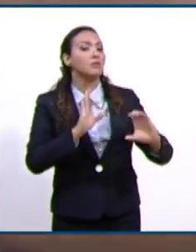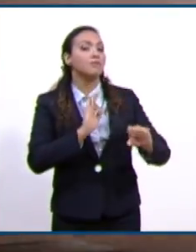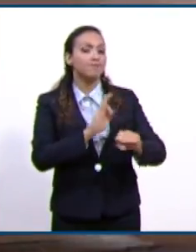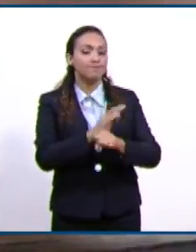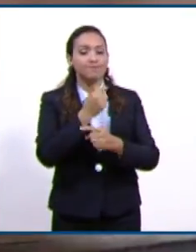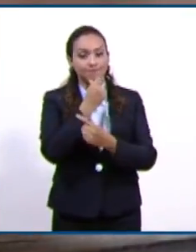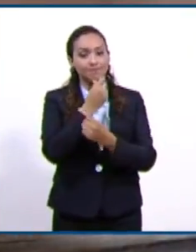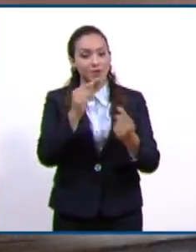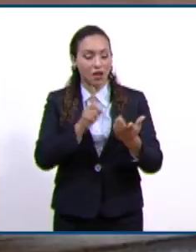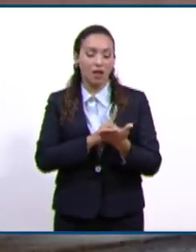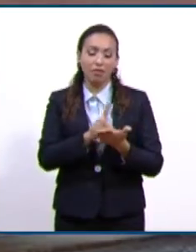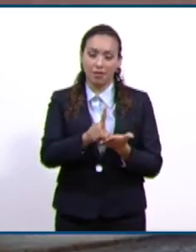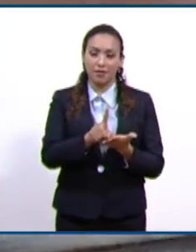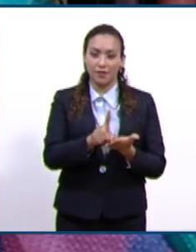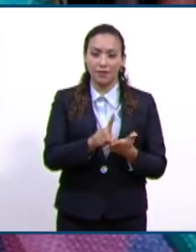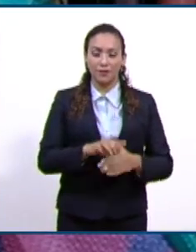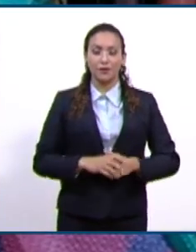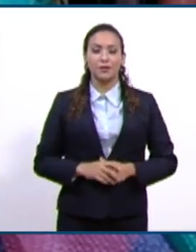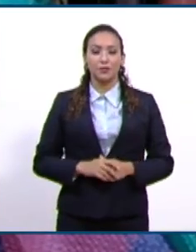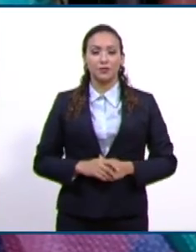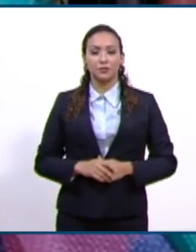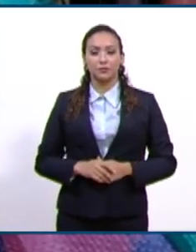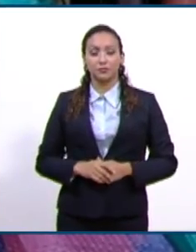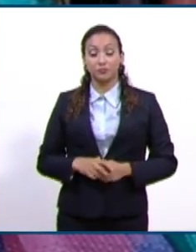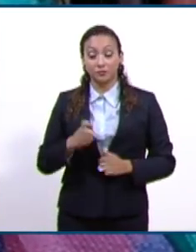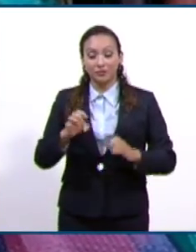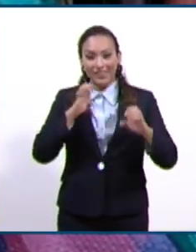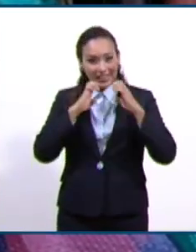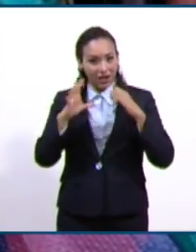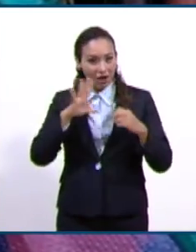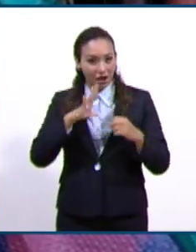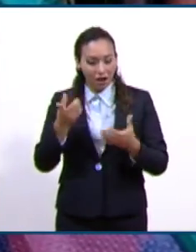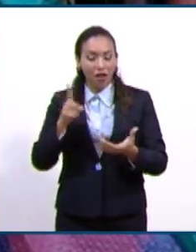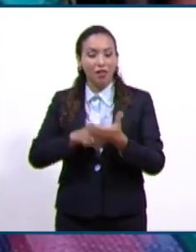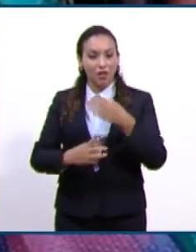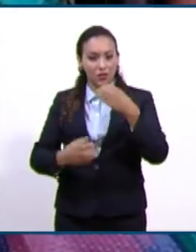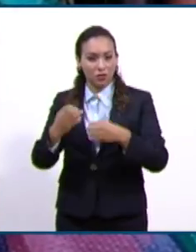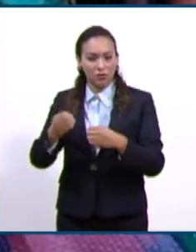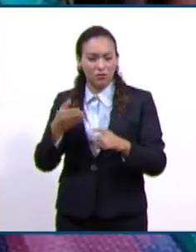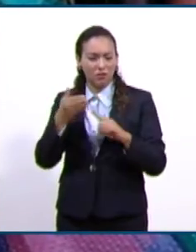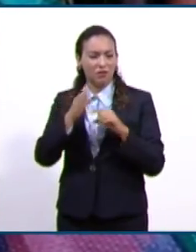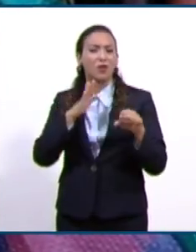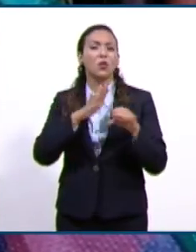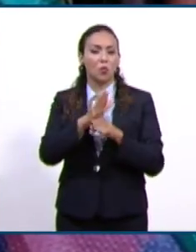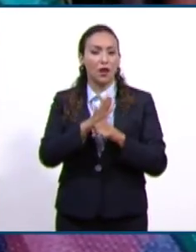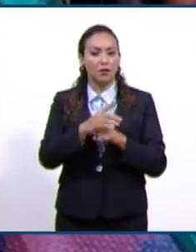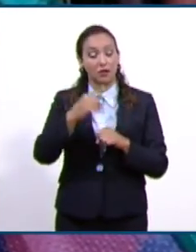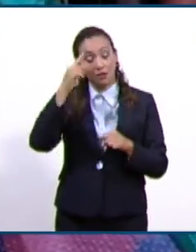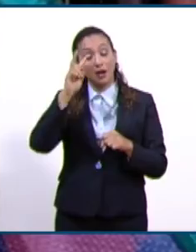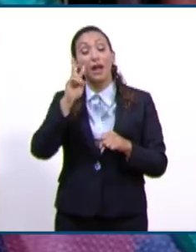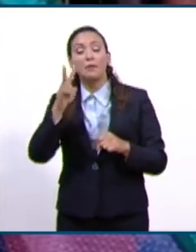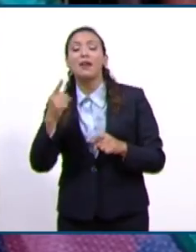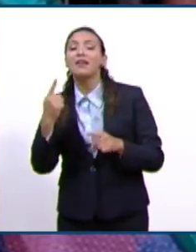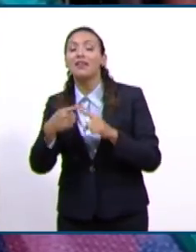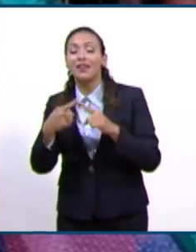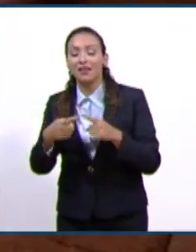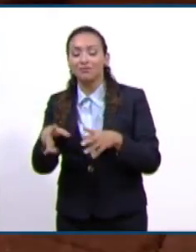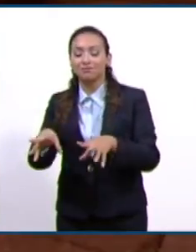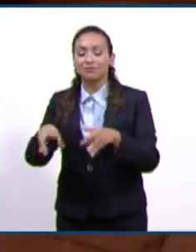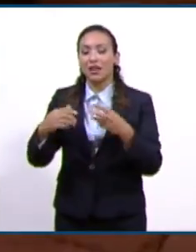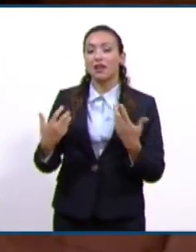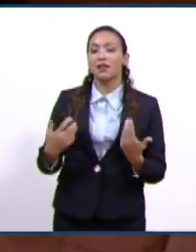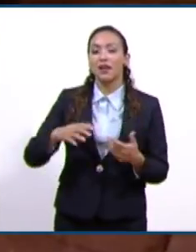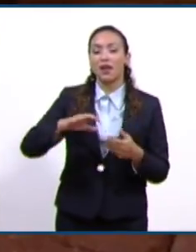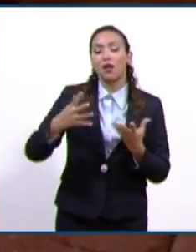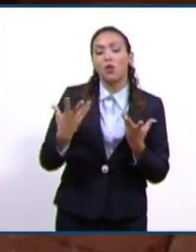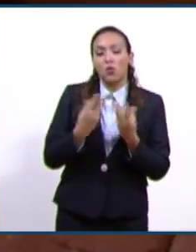a los infantes. Este tipo de entrevistas son con el fin de determinar una guardia y custodia provisional o un régimen de